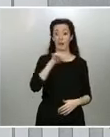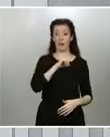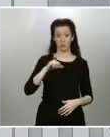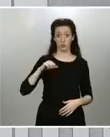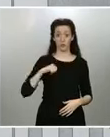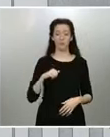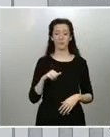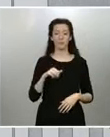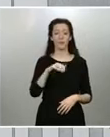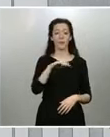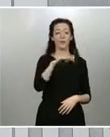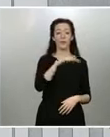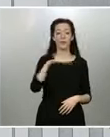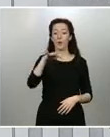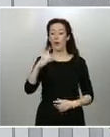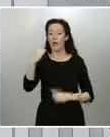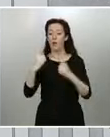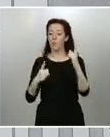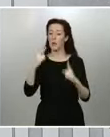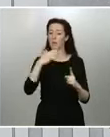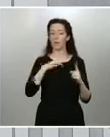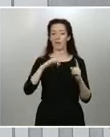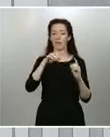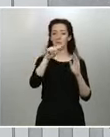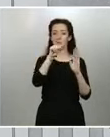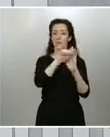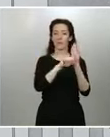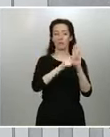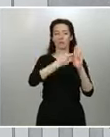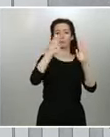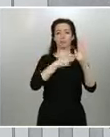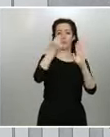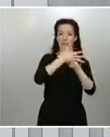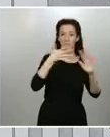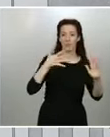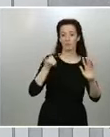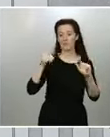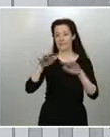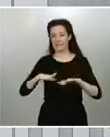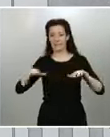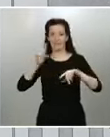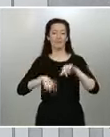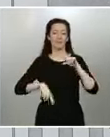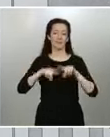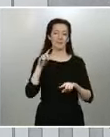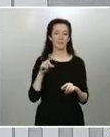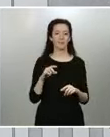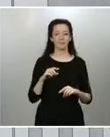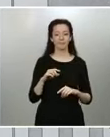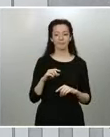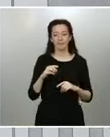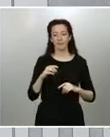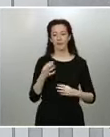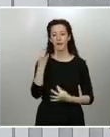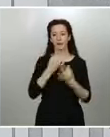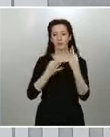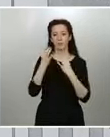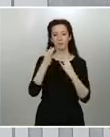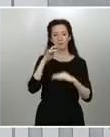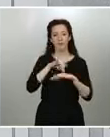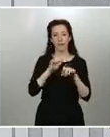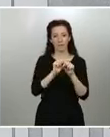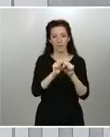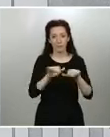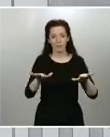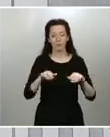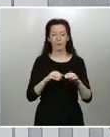de acuerdo con los indicadores epidemiológicos de movilidad sociales que figuran en anexo 1 del plan